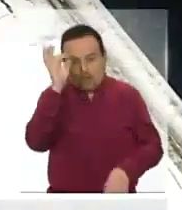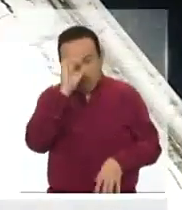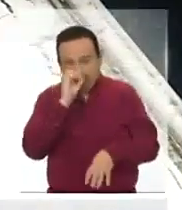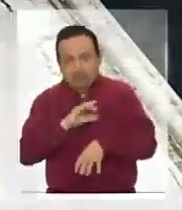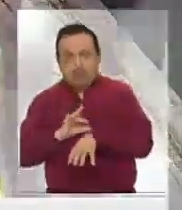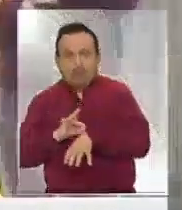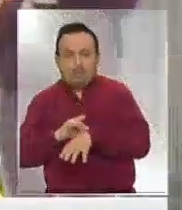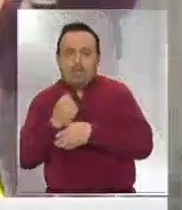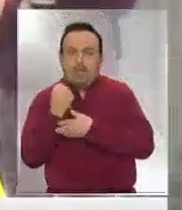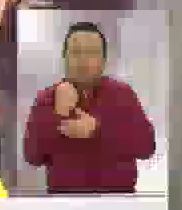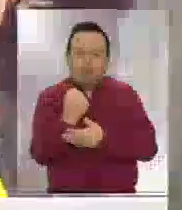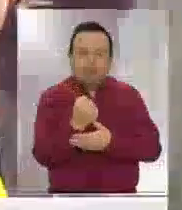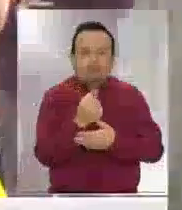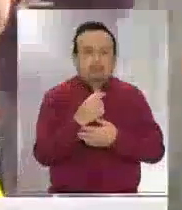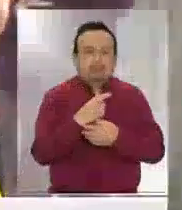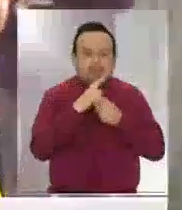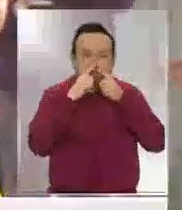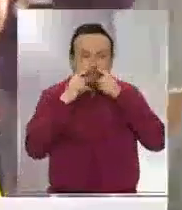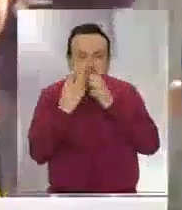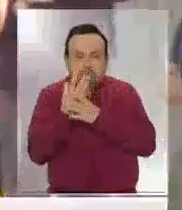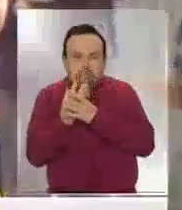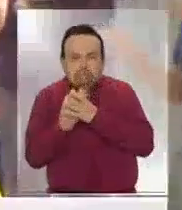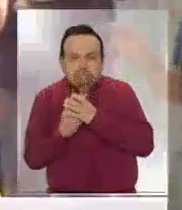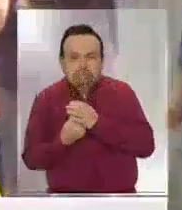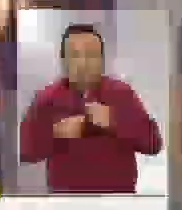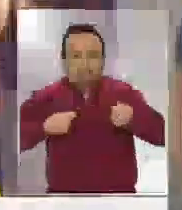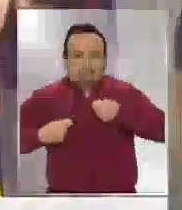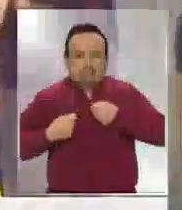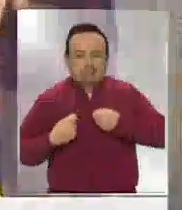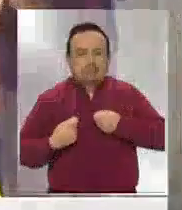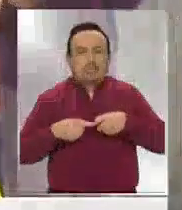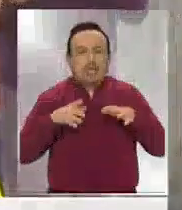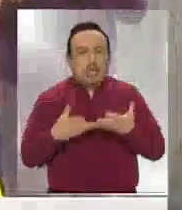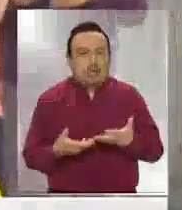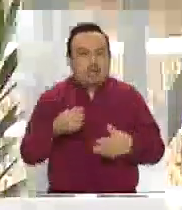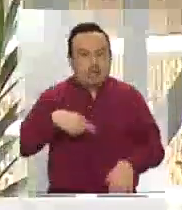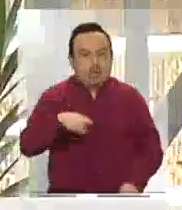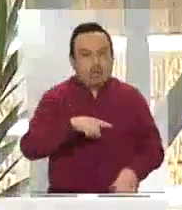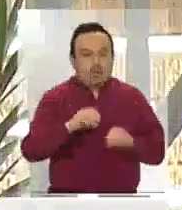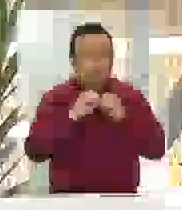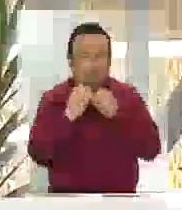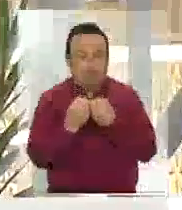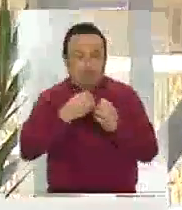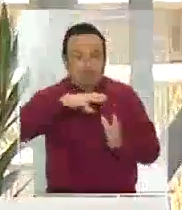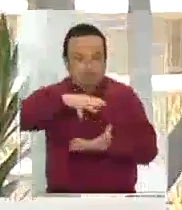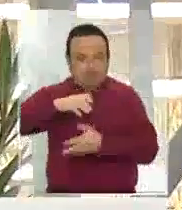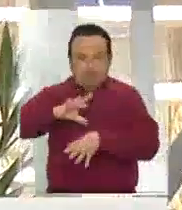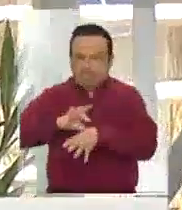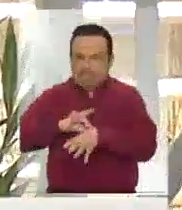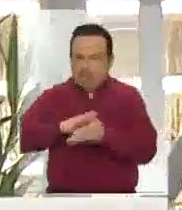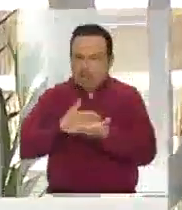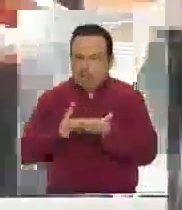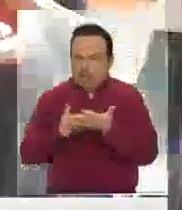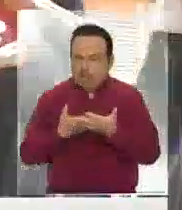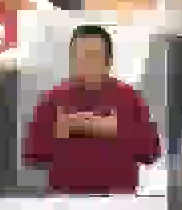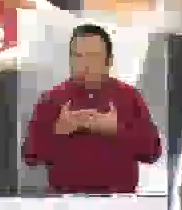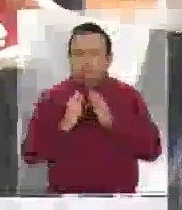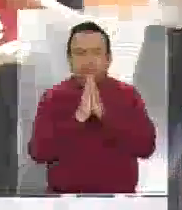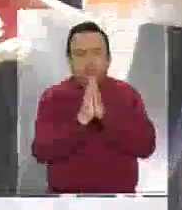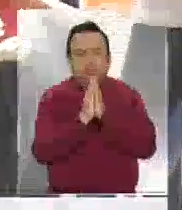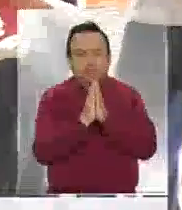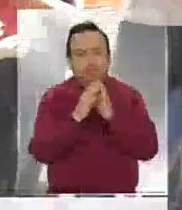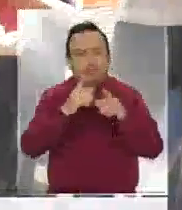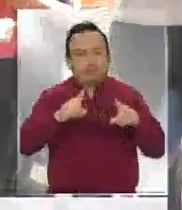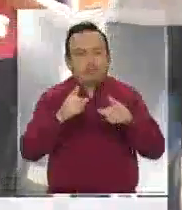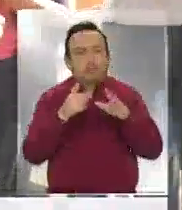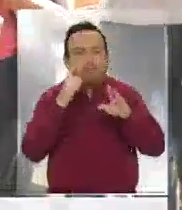y que ayudan contra la escasez de mascarillas en el mercado, justo ahora que la Organización Mundial de la Salud estudia recomendar el uso